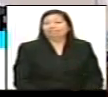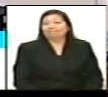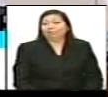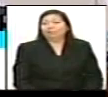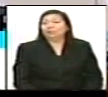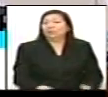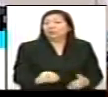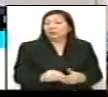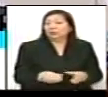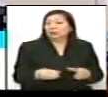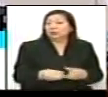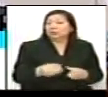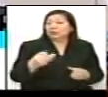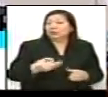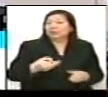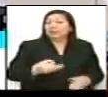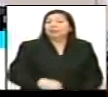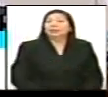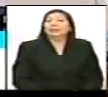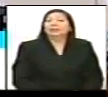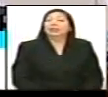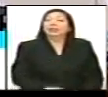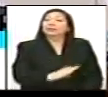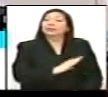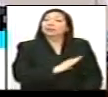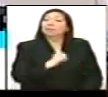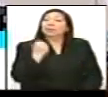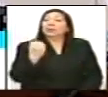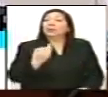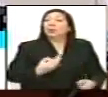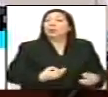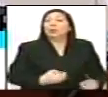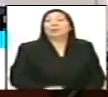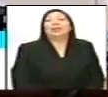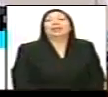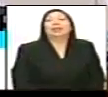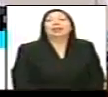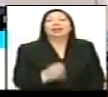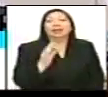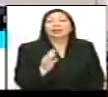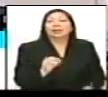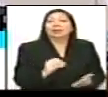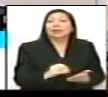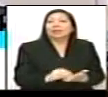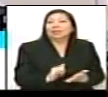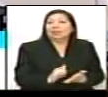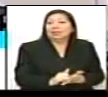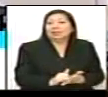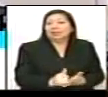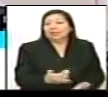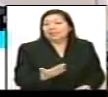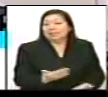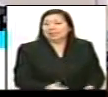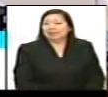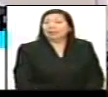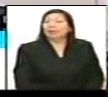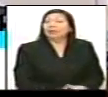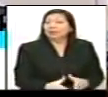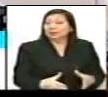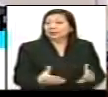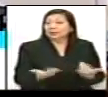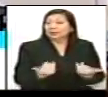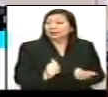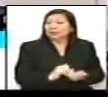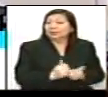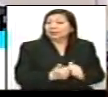en cuya comisión especial están tanto la Fiscalía como el Poder Judicial, yo creo que habla de un espacio de gran reticencia